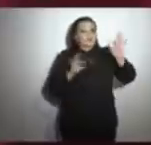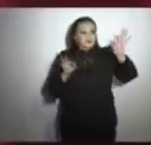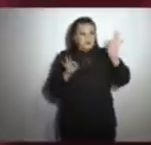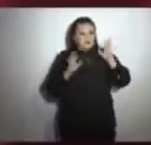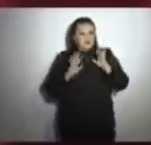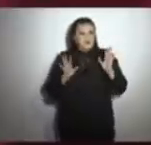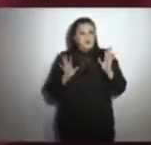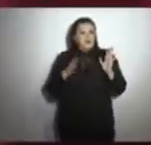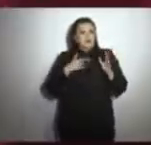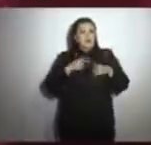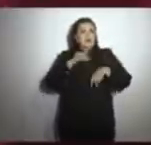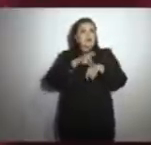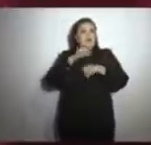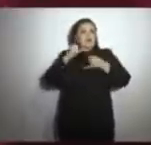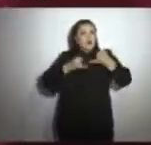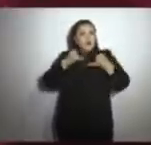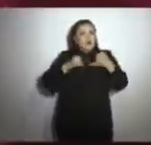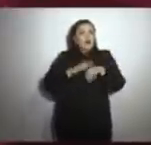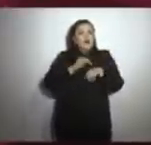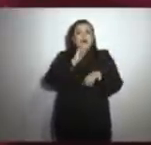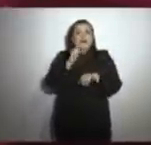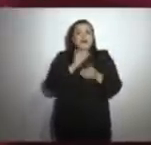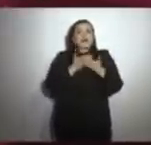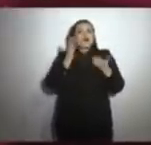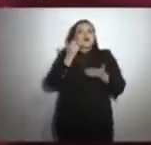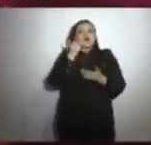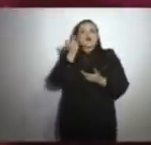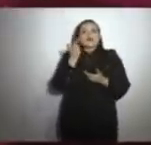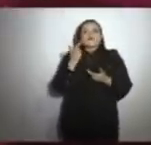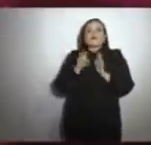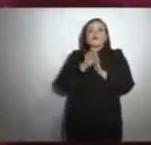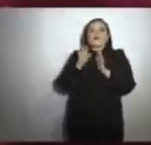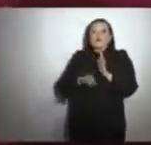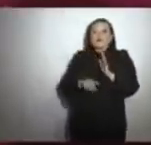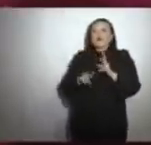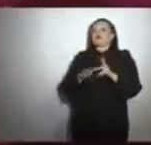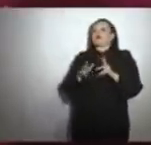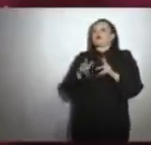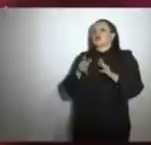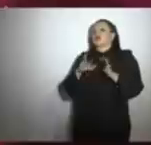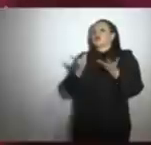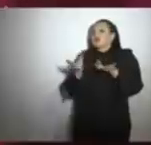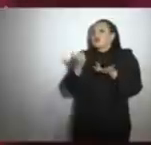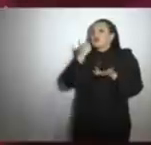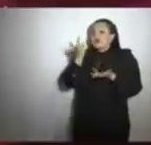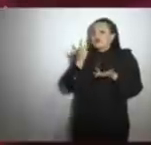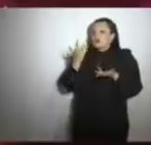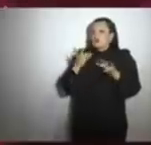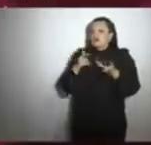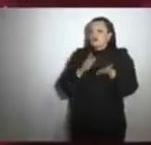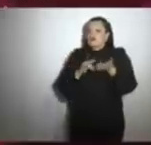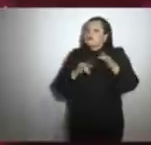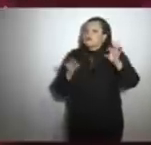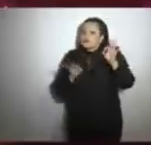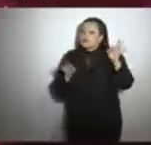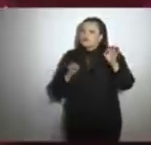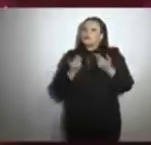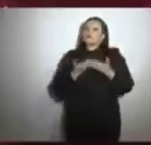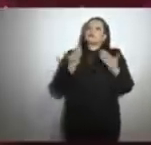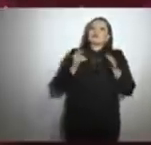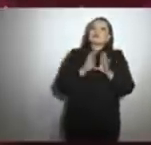médico. ¿Sí? Porque de lo que se trata es cómo sí, no cómo no. De lo que se trata es cómo